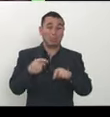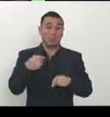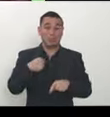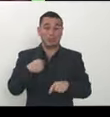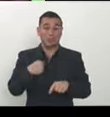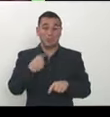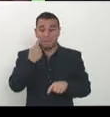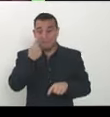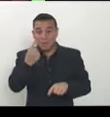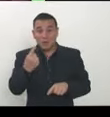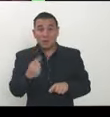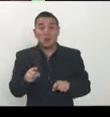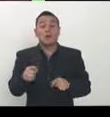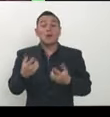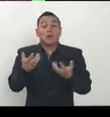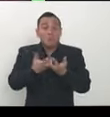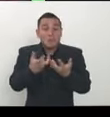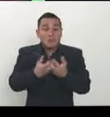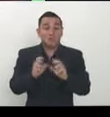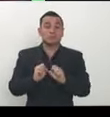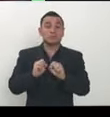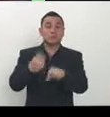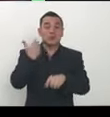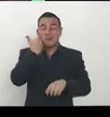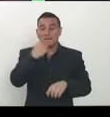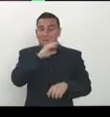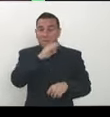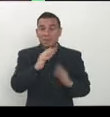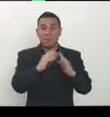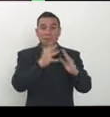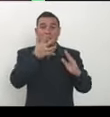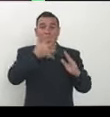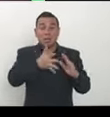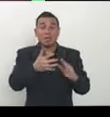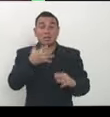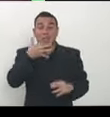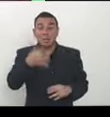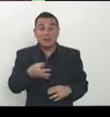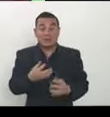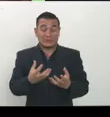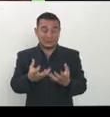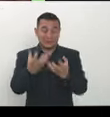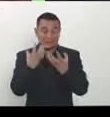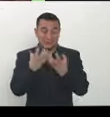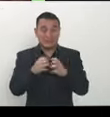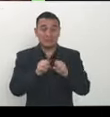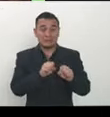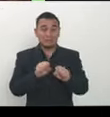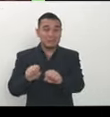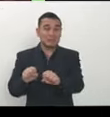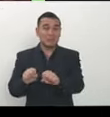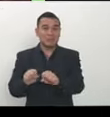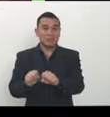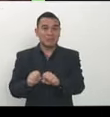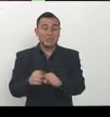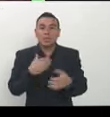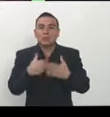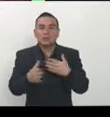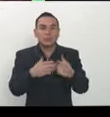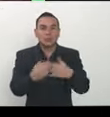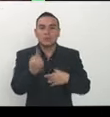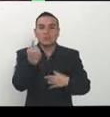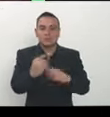míos cómo están enfermos, cómo están en sus casas, que nos vamos a quedar sin personal, y cómo la gente está saliendo a la